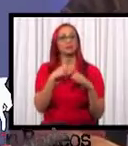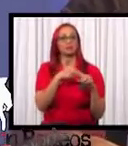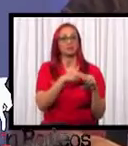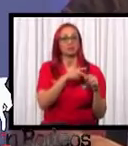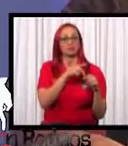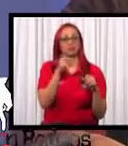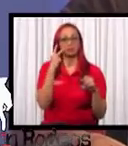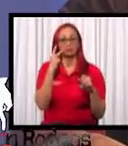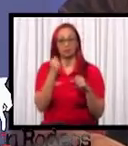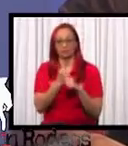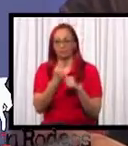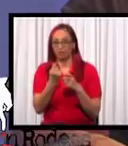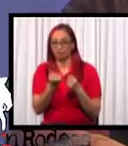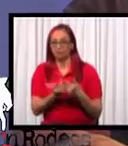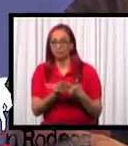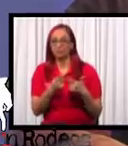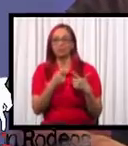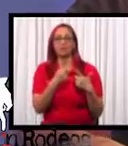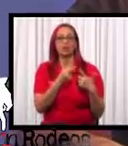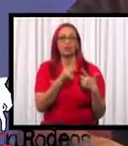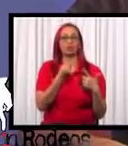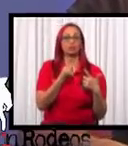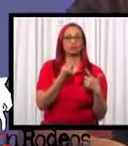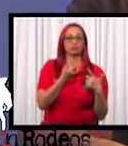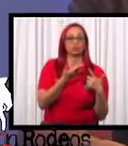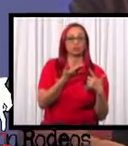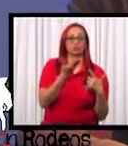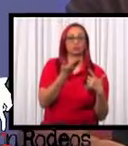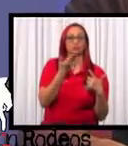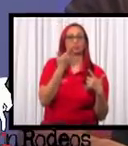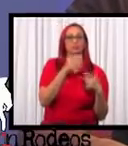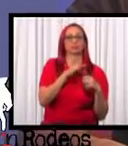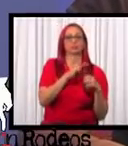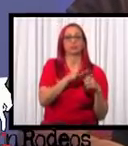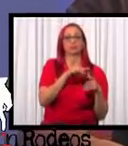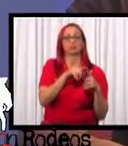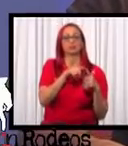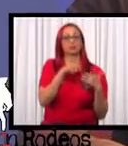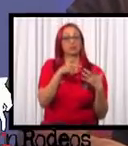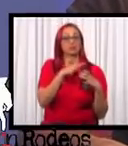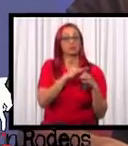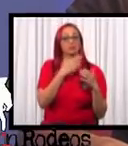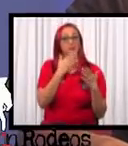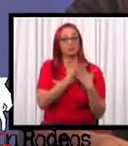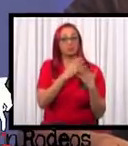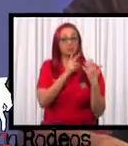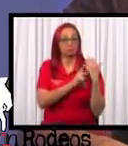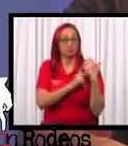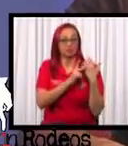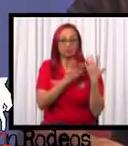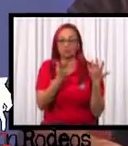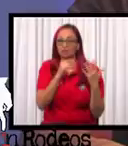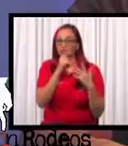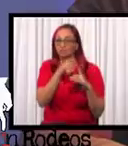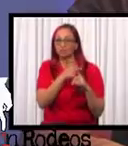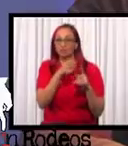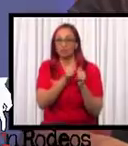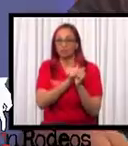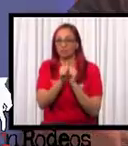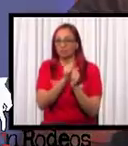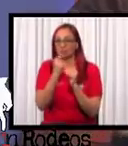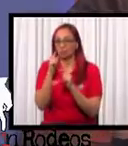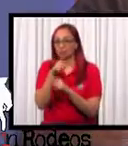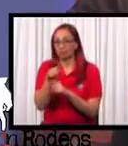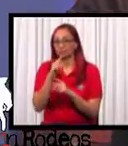obra, lo que es el costo de los insumos agrícolas, y esto nos hace pues que seamos un país que no seamos tan competitivos como ellos, ¿verdad? Que